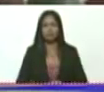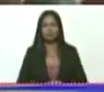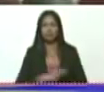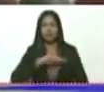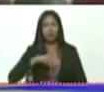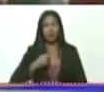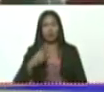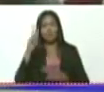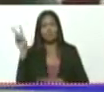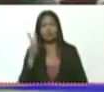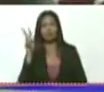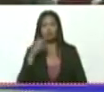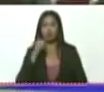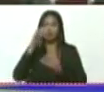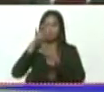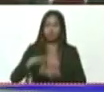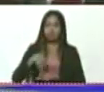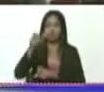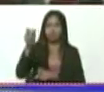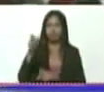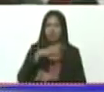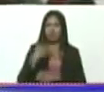nuestra Venezuela y derrotar a los fascistas